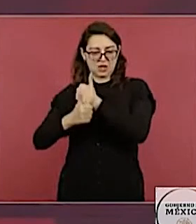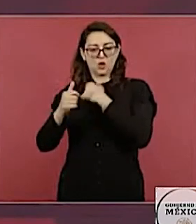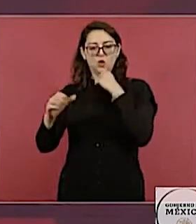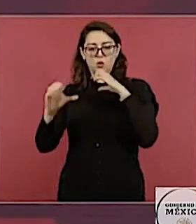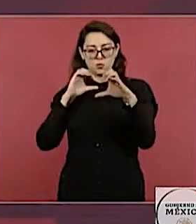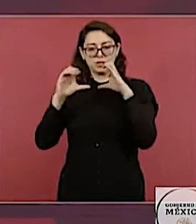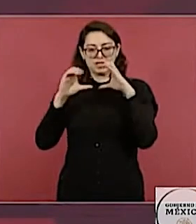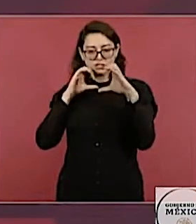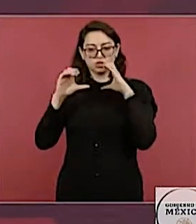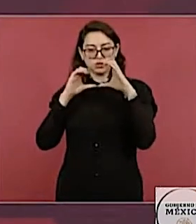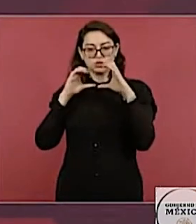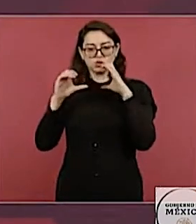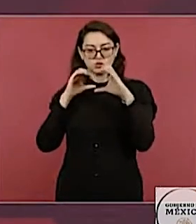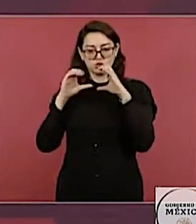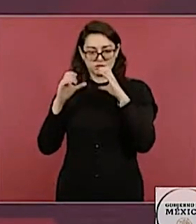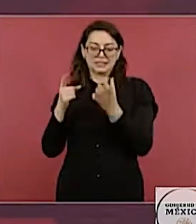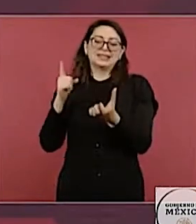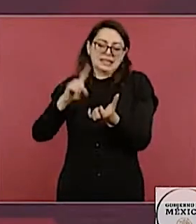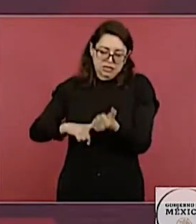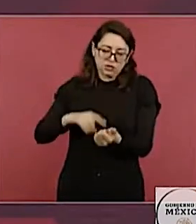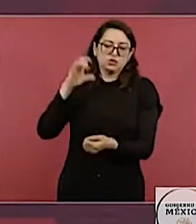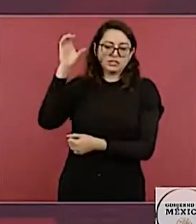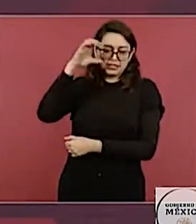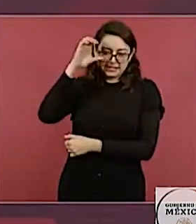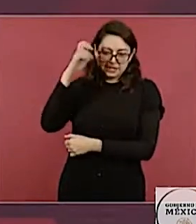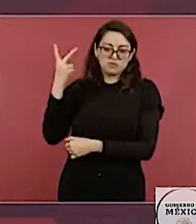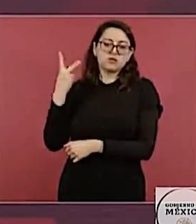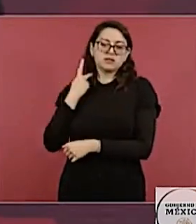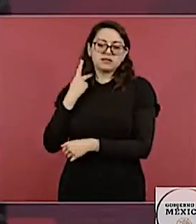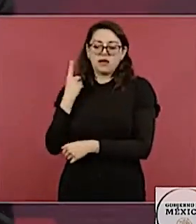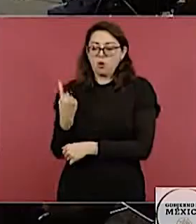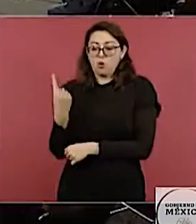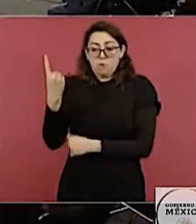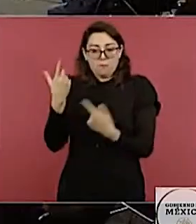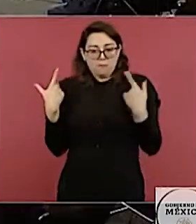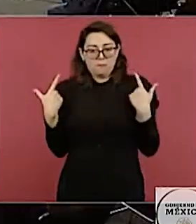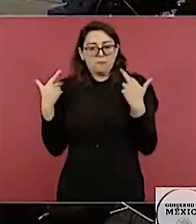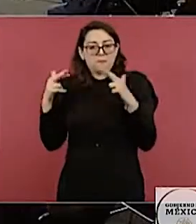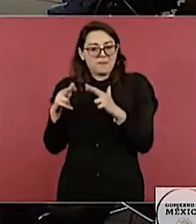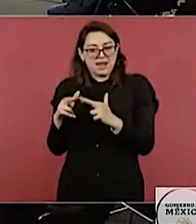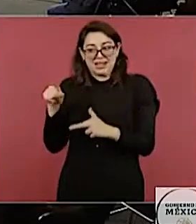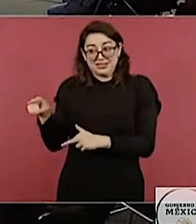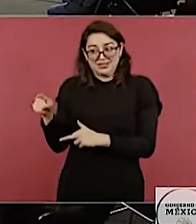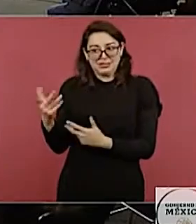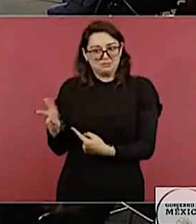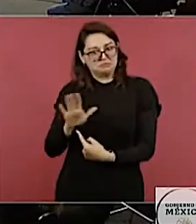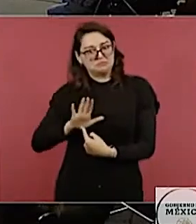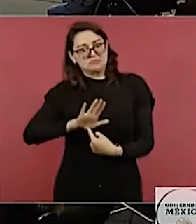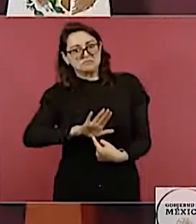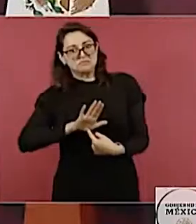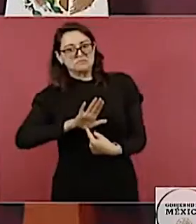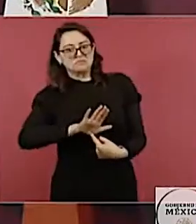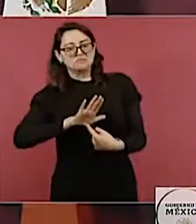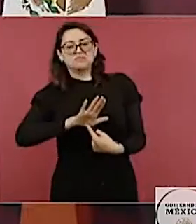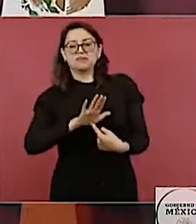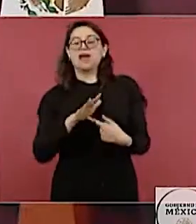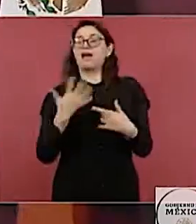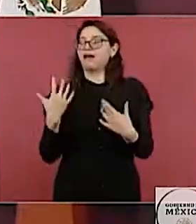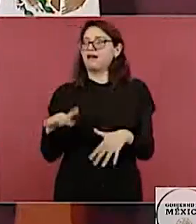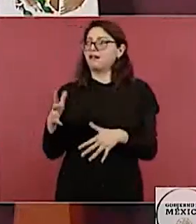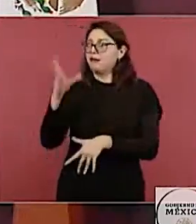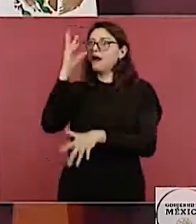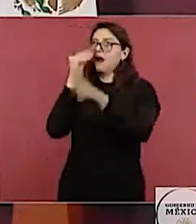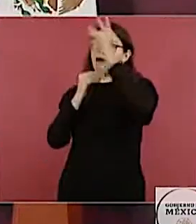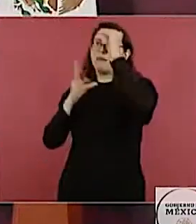social en la facultad de ciencias políticas eso esto ayuda más claro